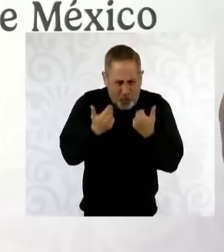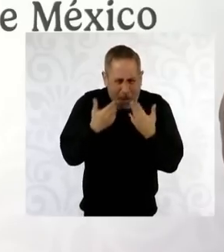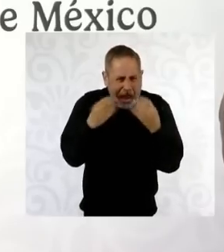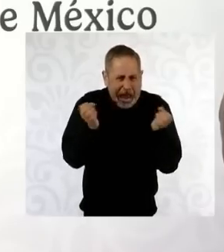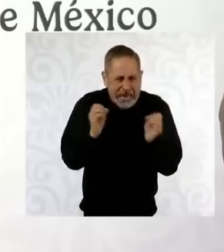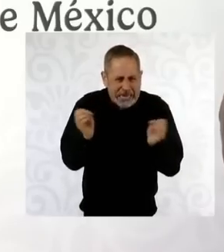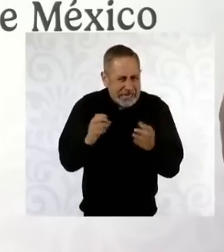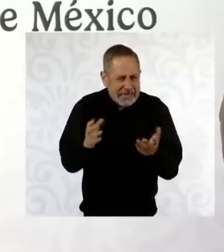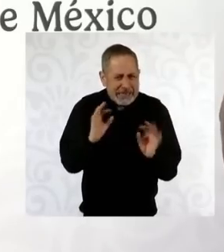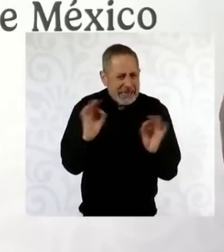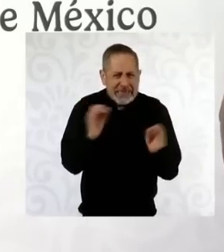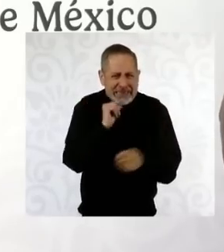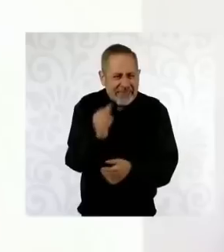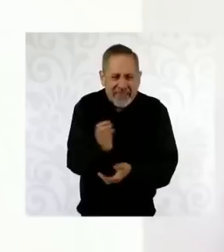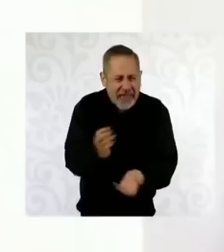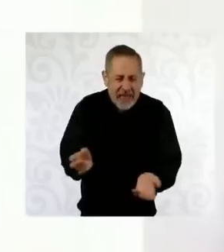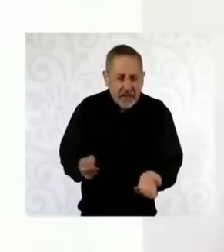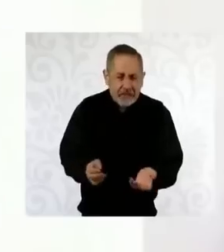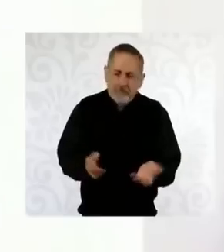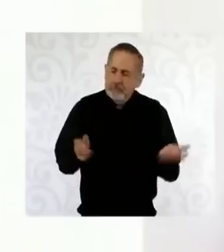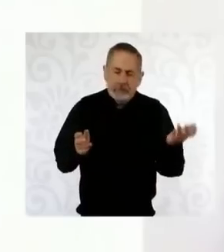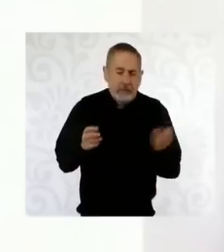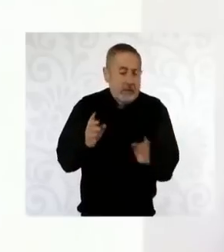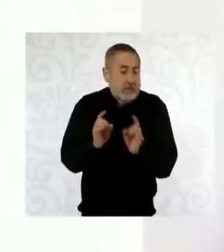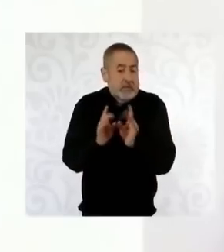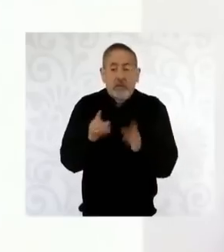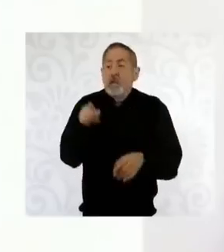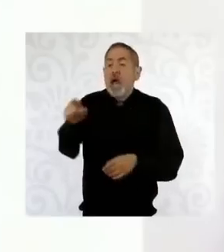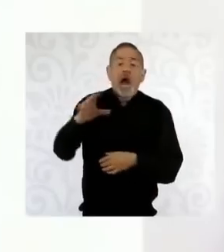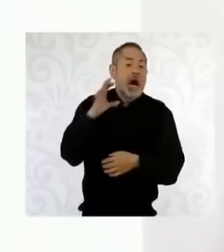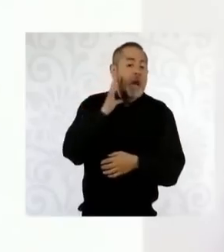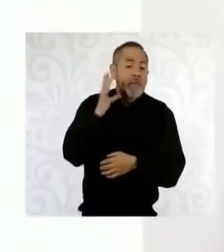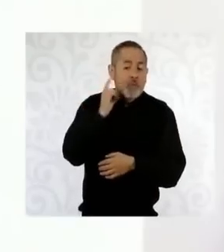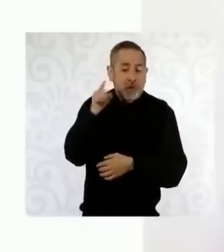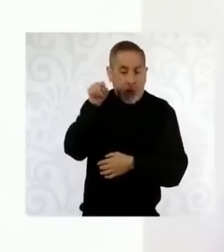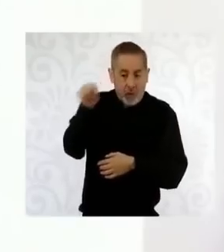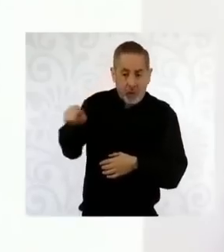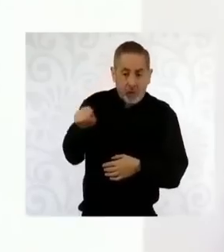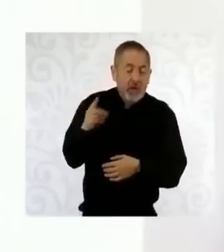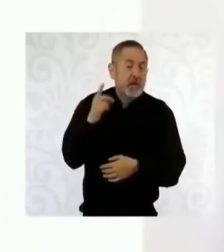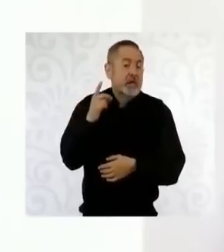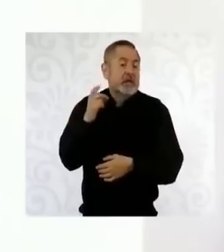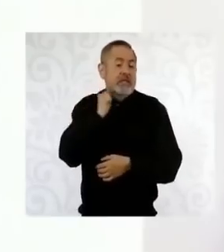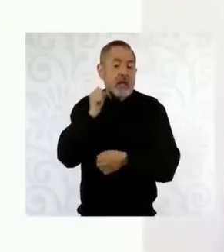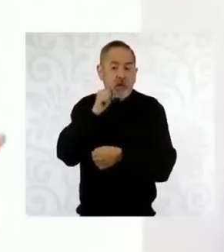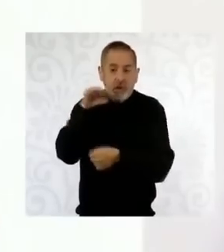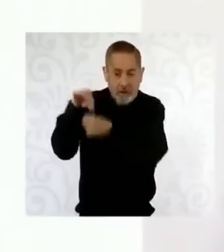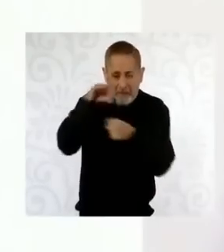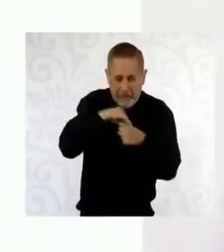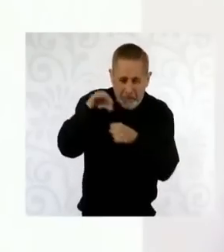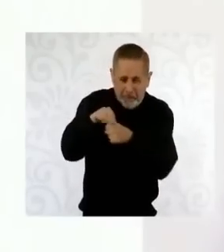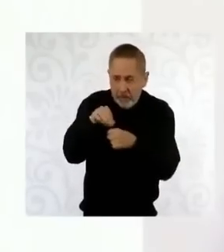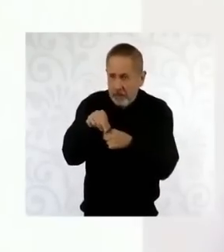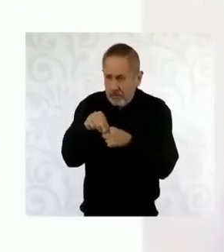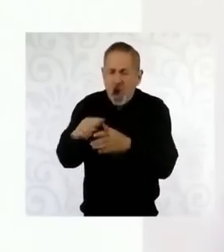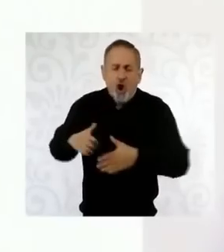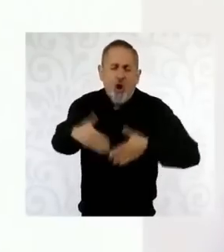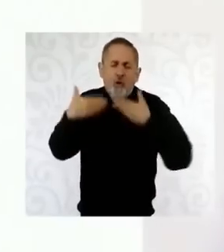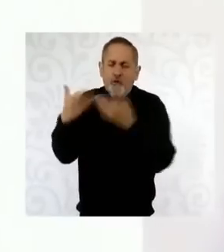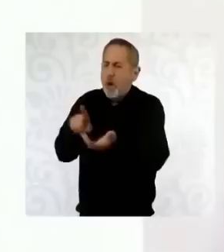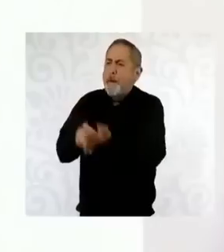pero sencillamente la Cámara de Diputados, un proyecto de nación está votando pues por aquello en lo que cree.